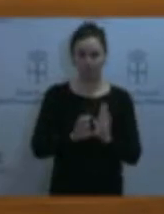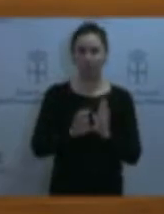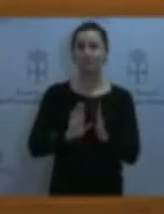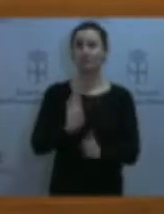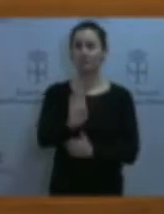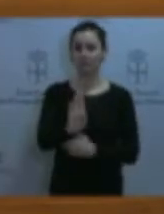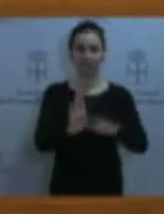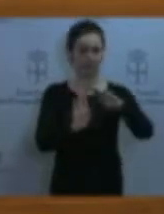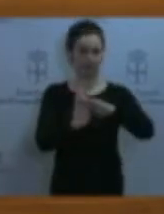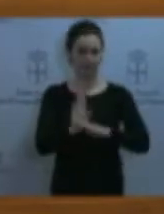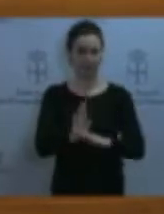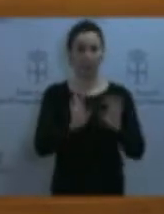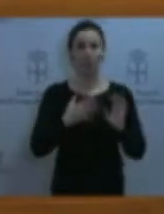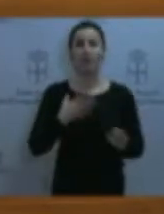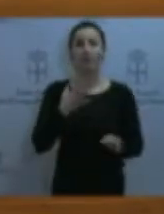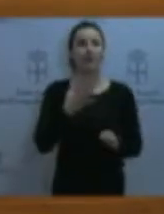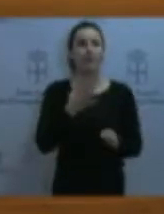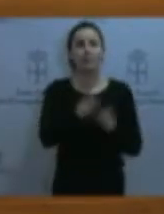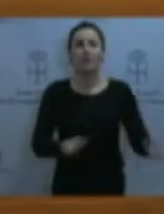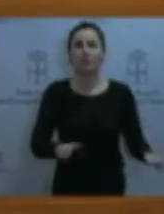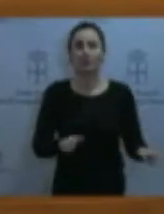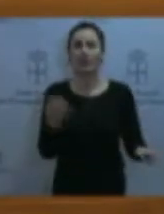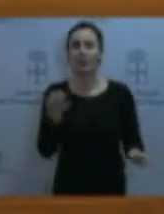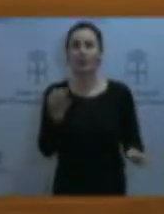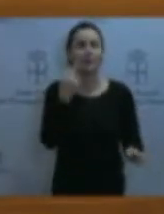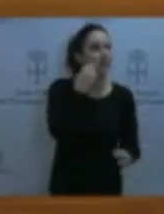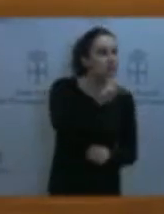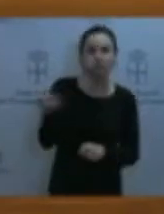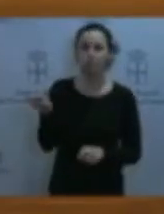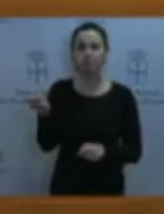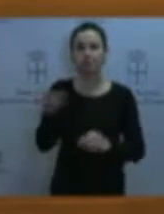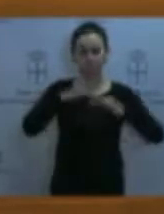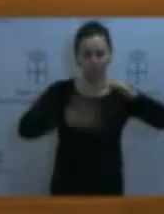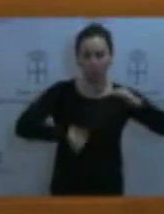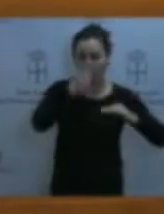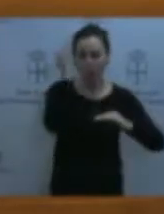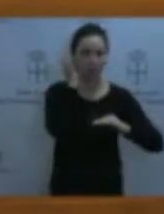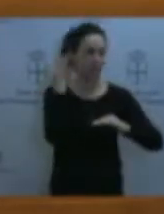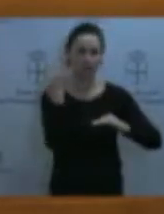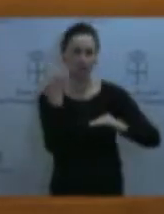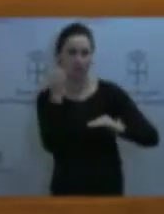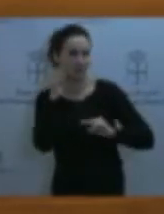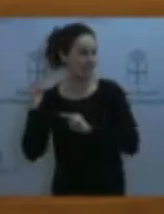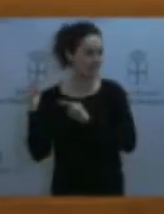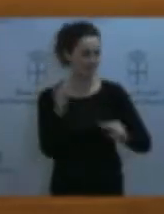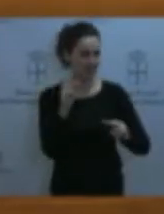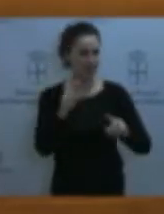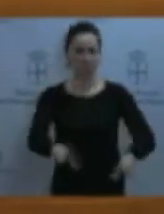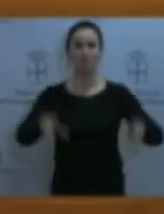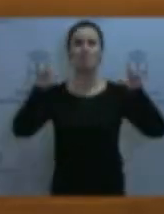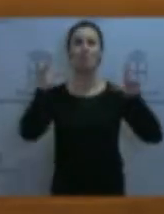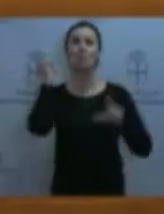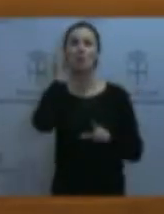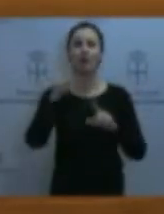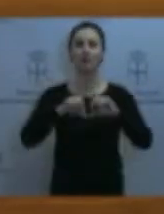las desigualdades entre hombres y mujeres en un año cargado de reivindicaciones de las mujeres asturianas, de las mujeres españolas y de las mujeres